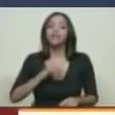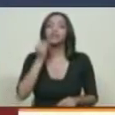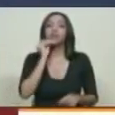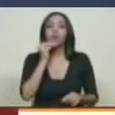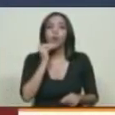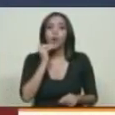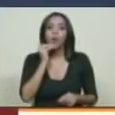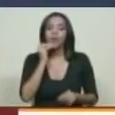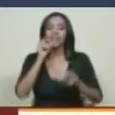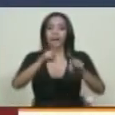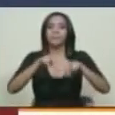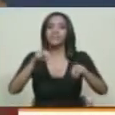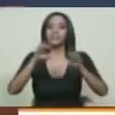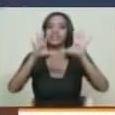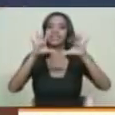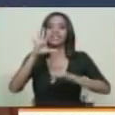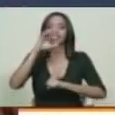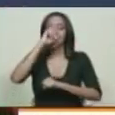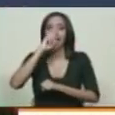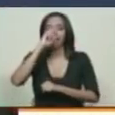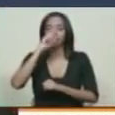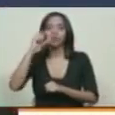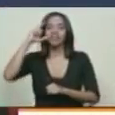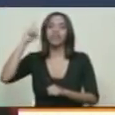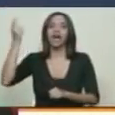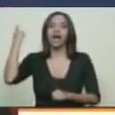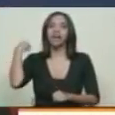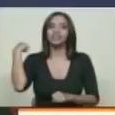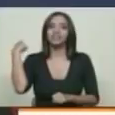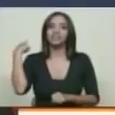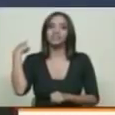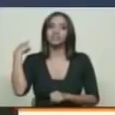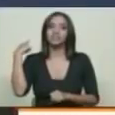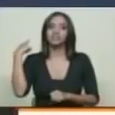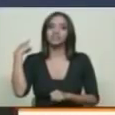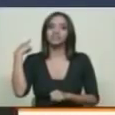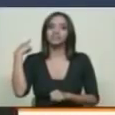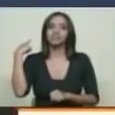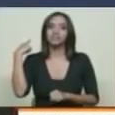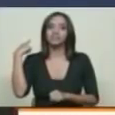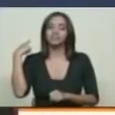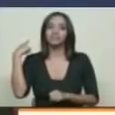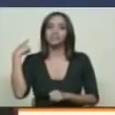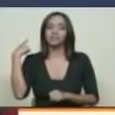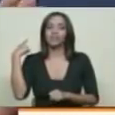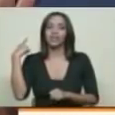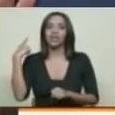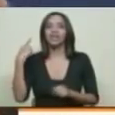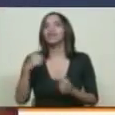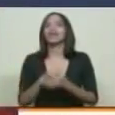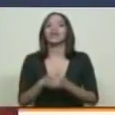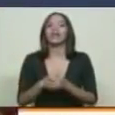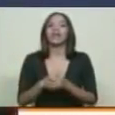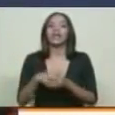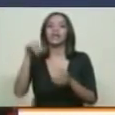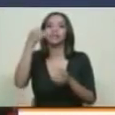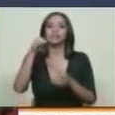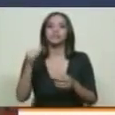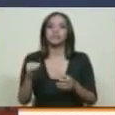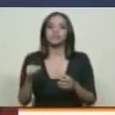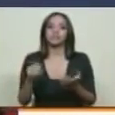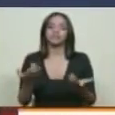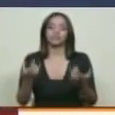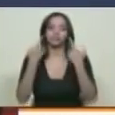de 15 años de edad en el día de ayer en la costa sur del lago. Bueno, no deja mucho que